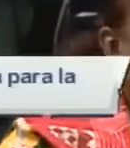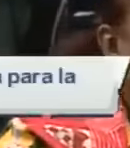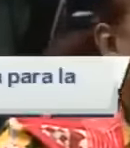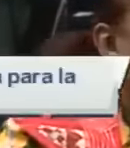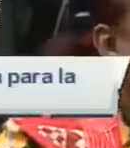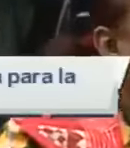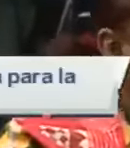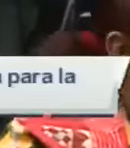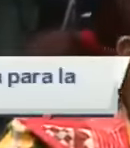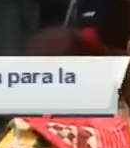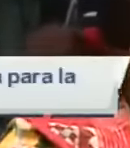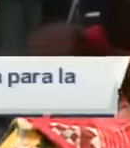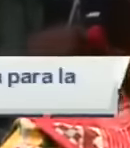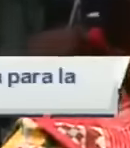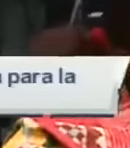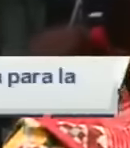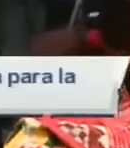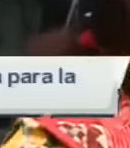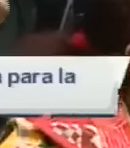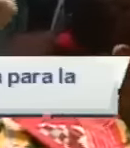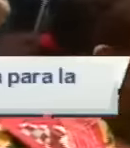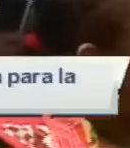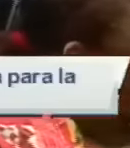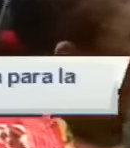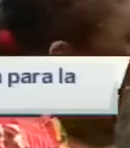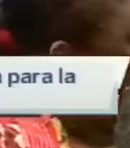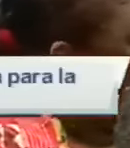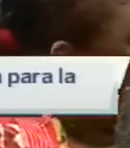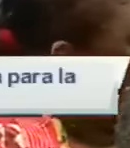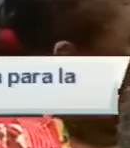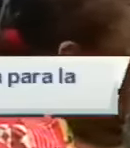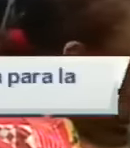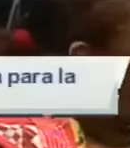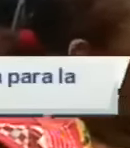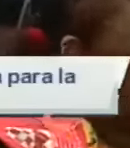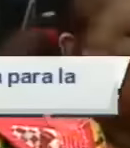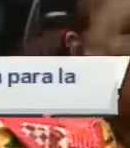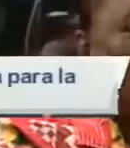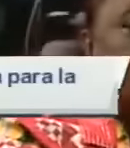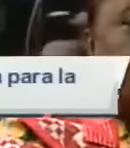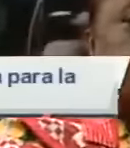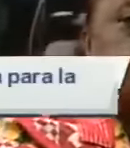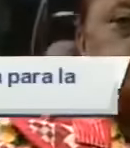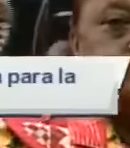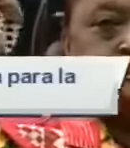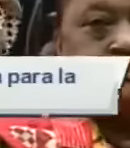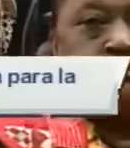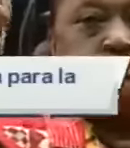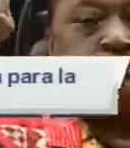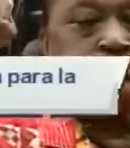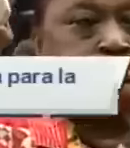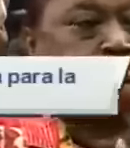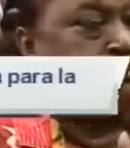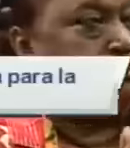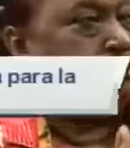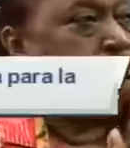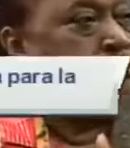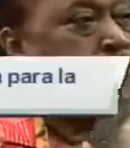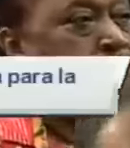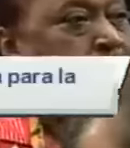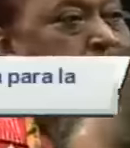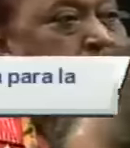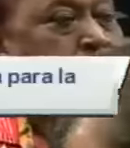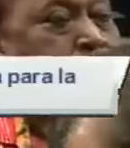se reconociera y se demarcara los territorios. Y recuerdan los que son constituyentes, que fue una pelea,